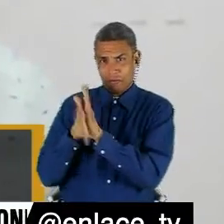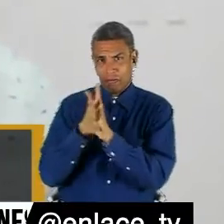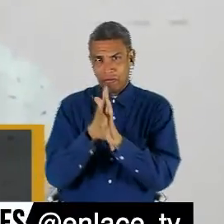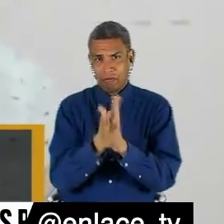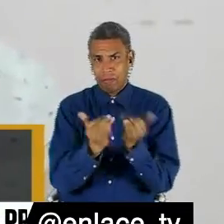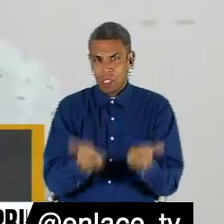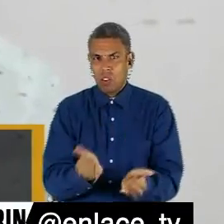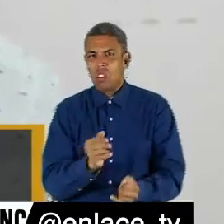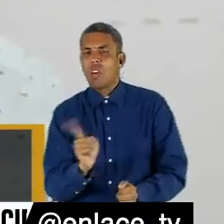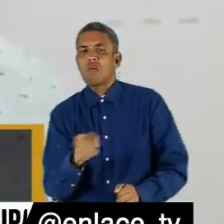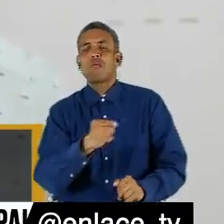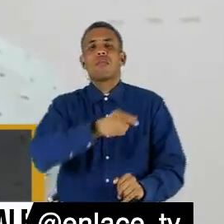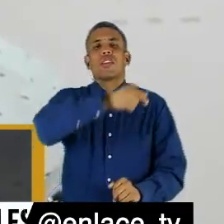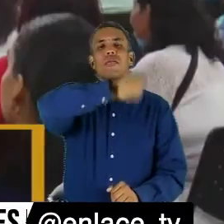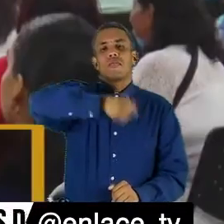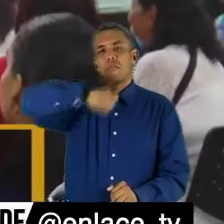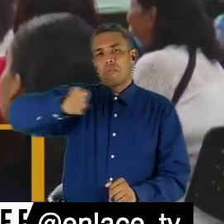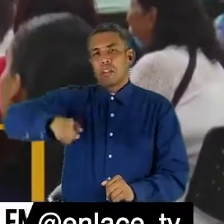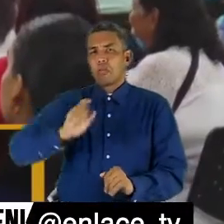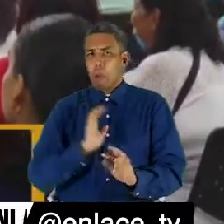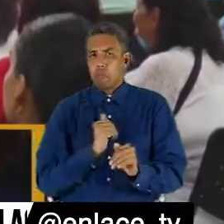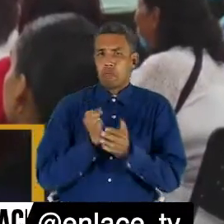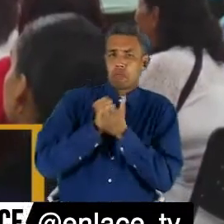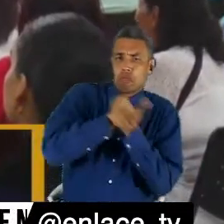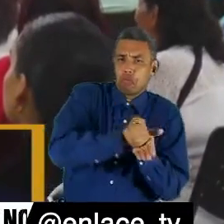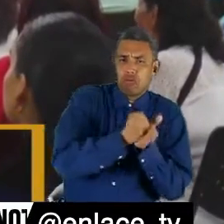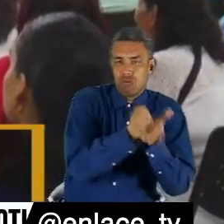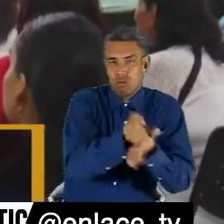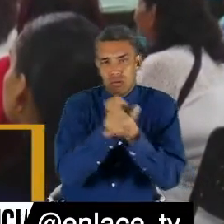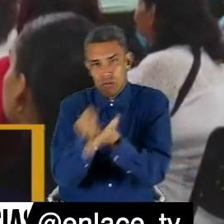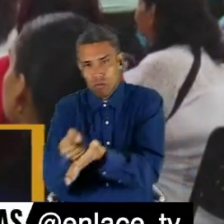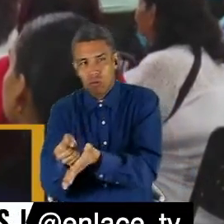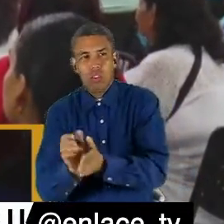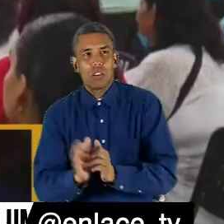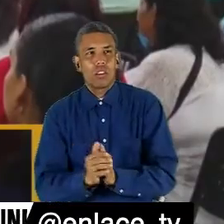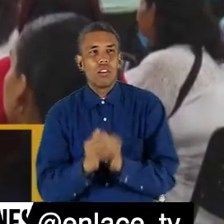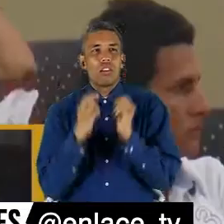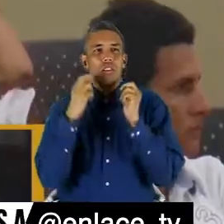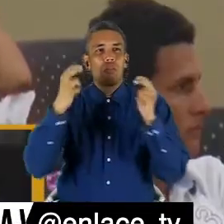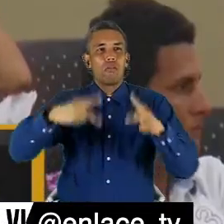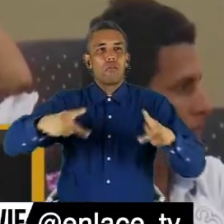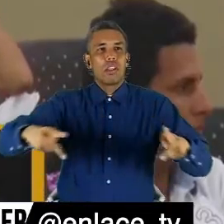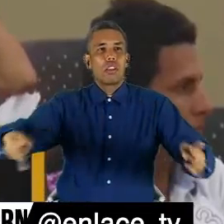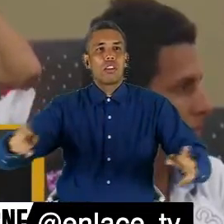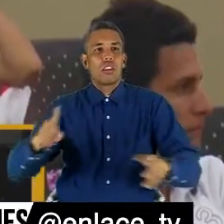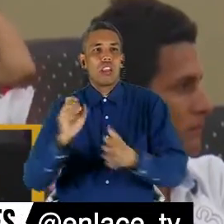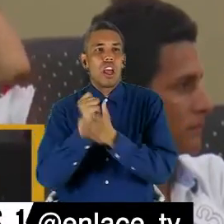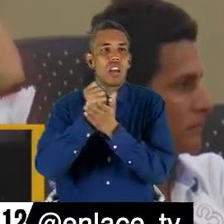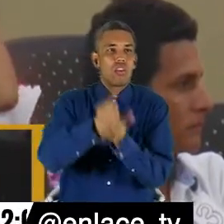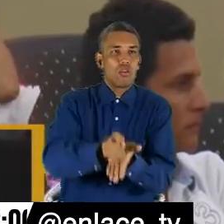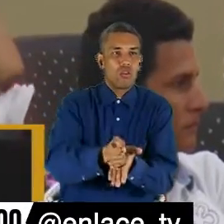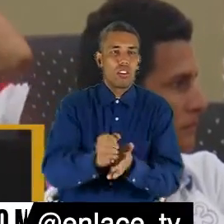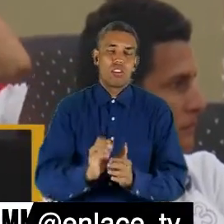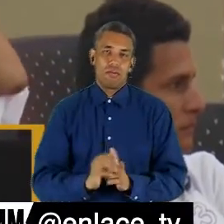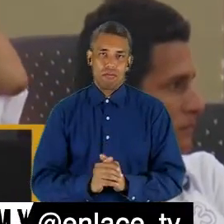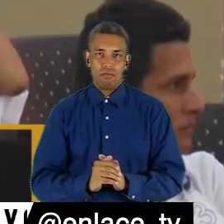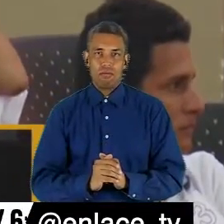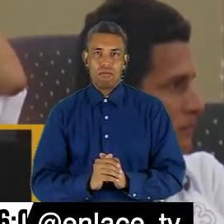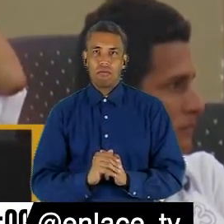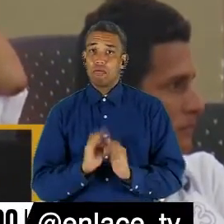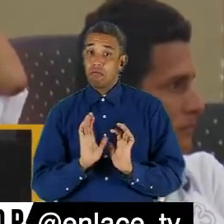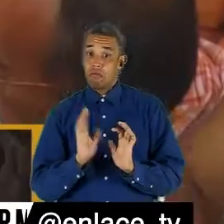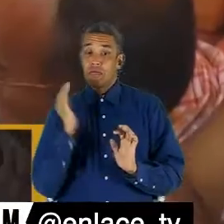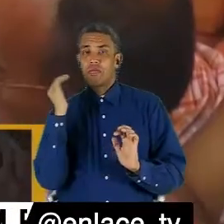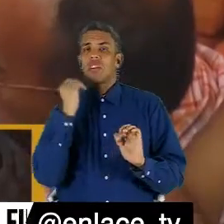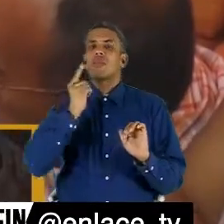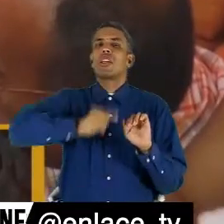entregándole a las víctimas la indemnización por parte del Estado, por parte de la unidad de víctimas, como también como medida integral de la cual la